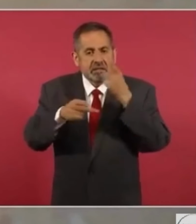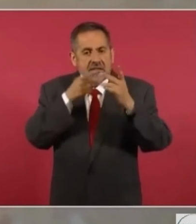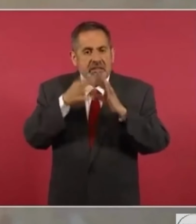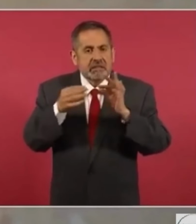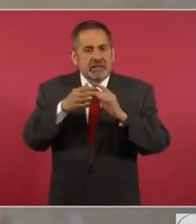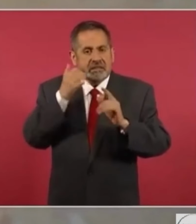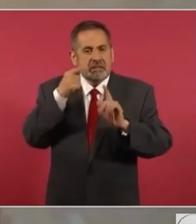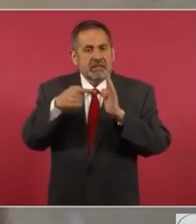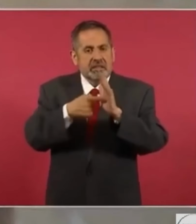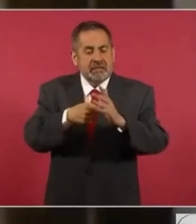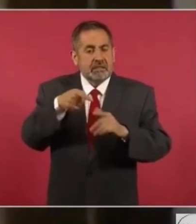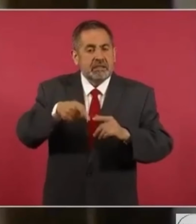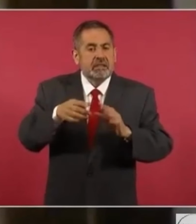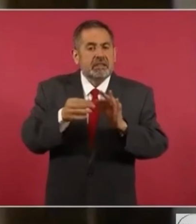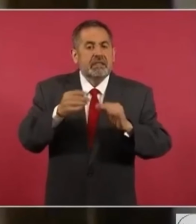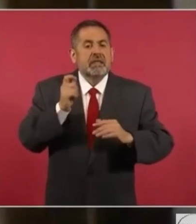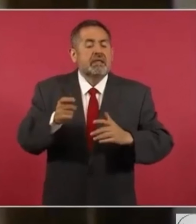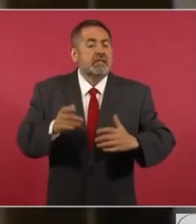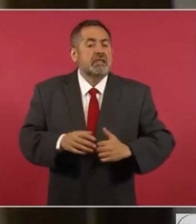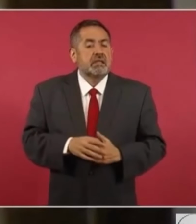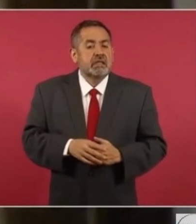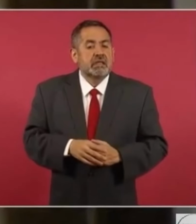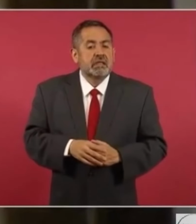interesa afirmar aquí, que es